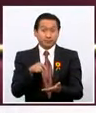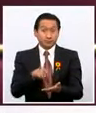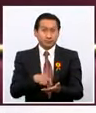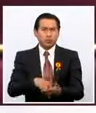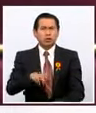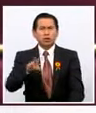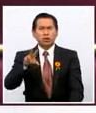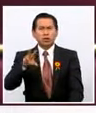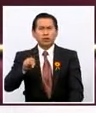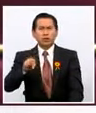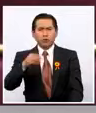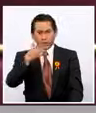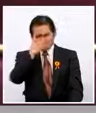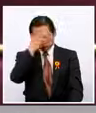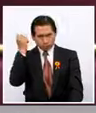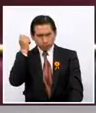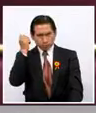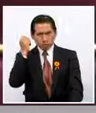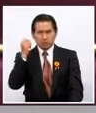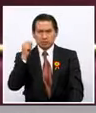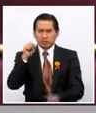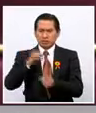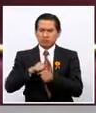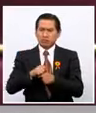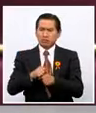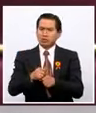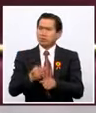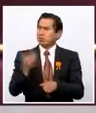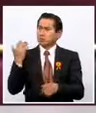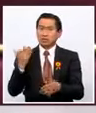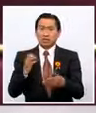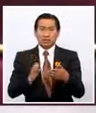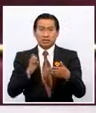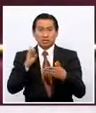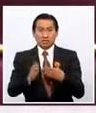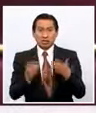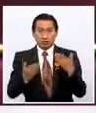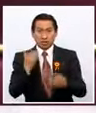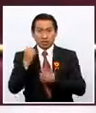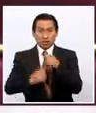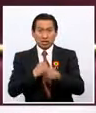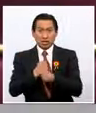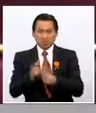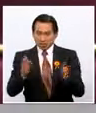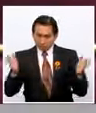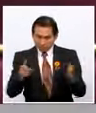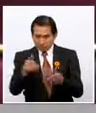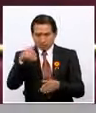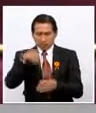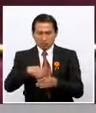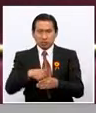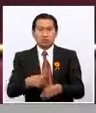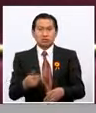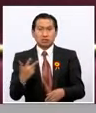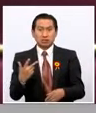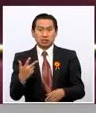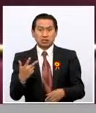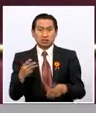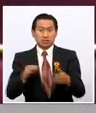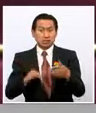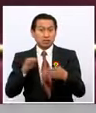olvidemos trabajamos desde enero del presente año para hacer las elecciones el 3 de mayo